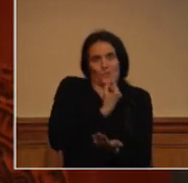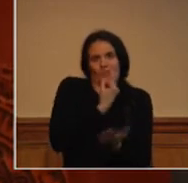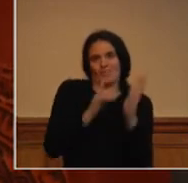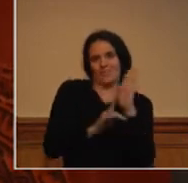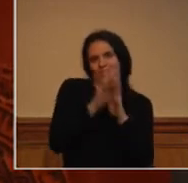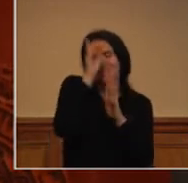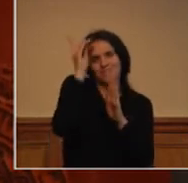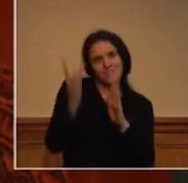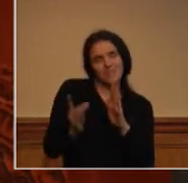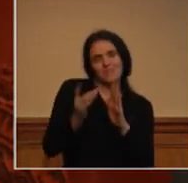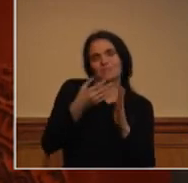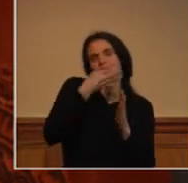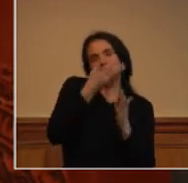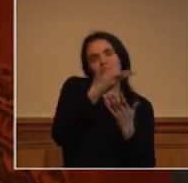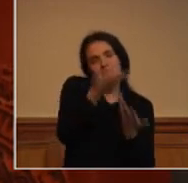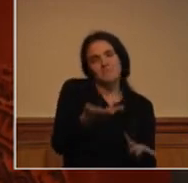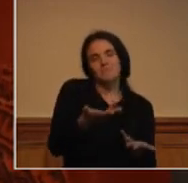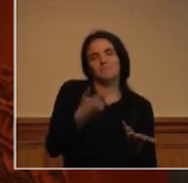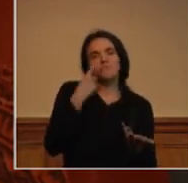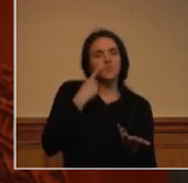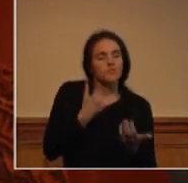desarrollamos, la que recomendamos, la que está